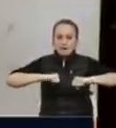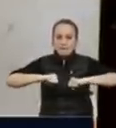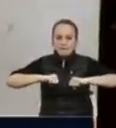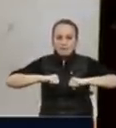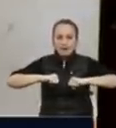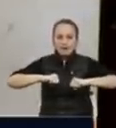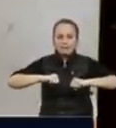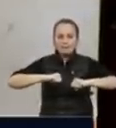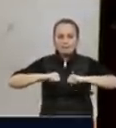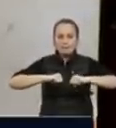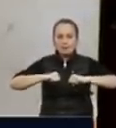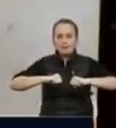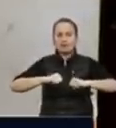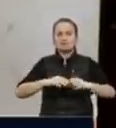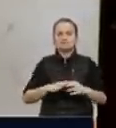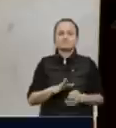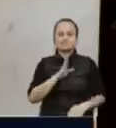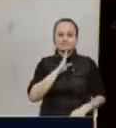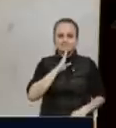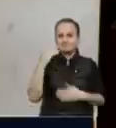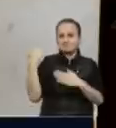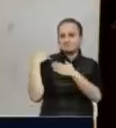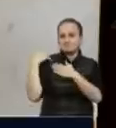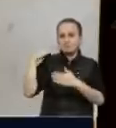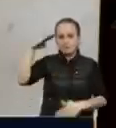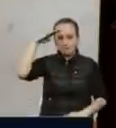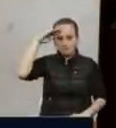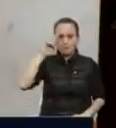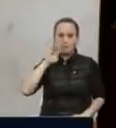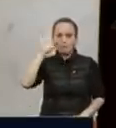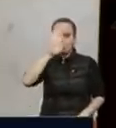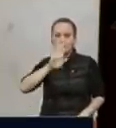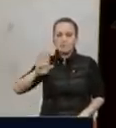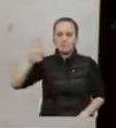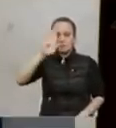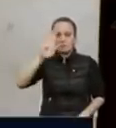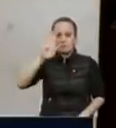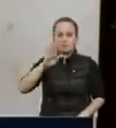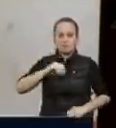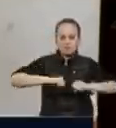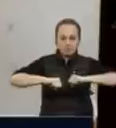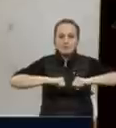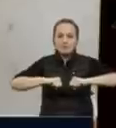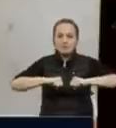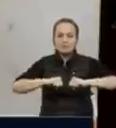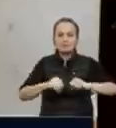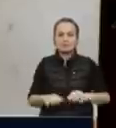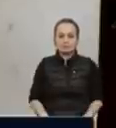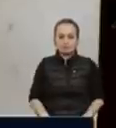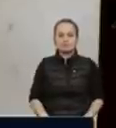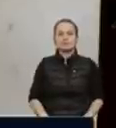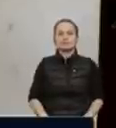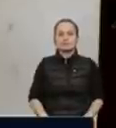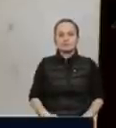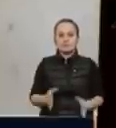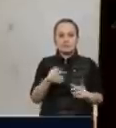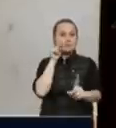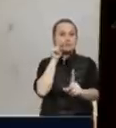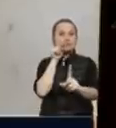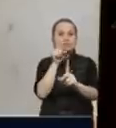que adelanta la Policía Nacional. Busca afectar